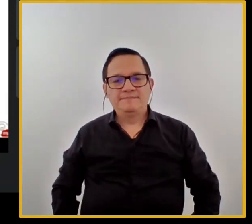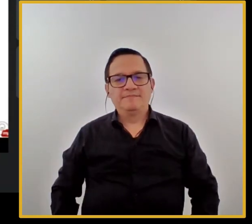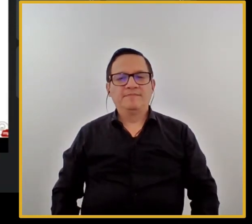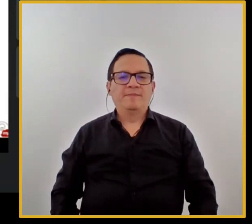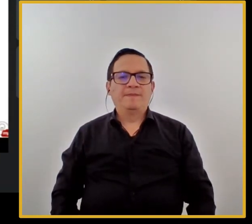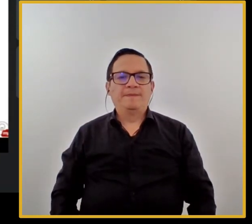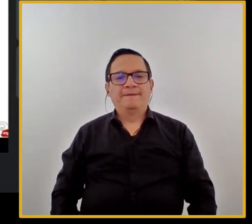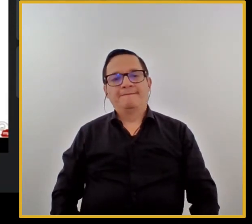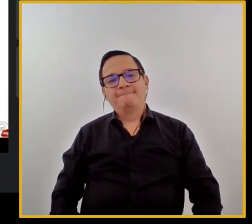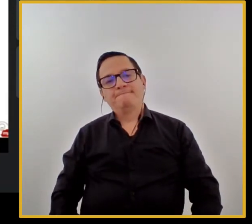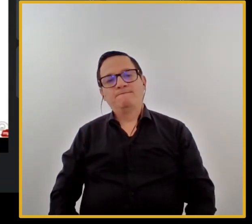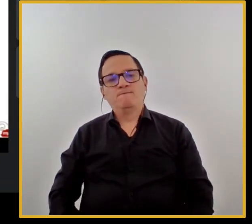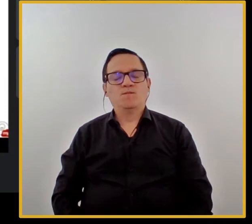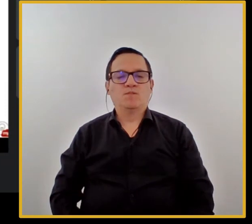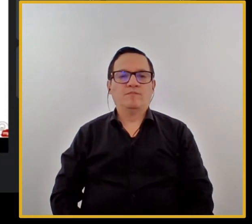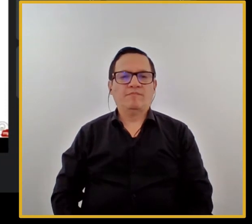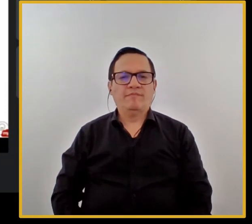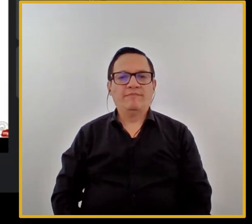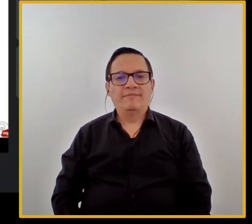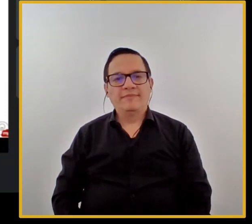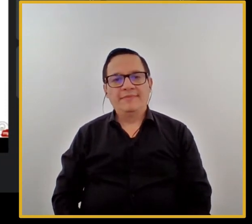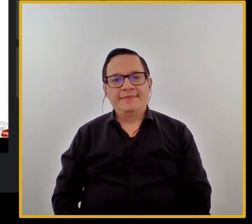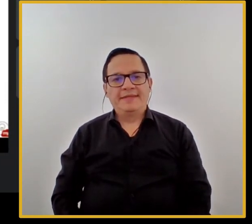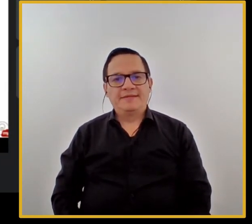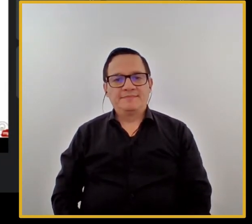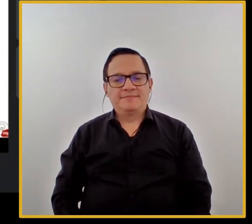Y entonces